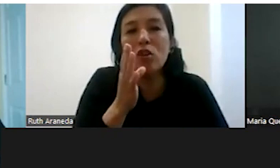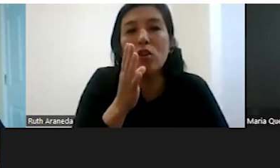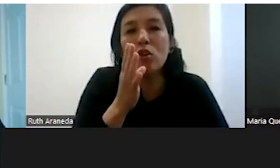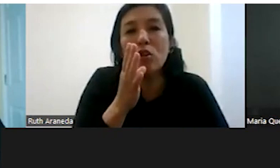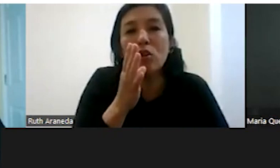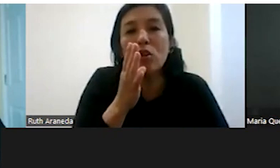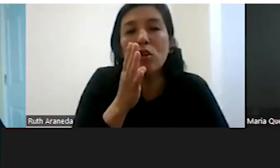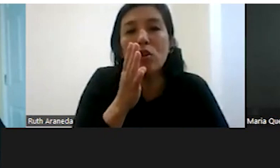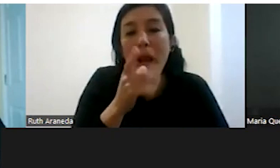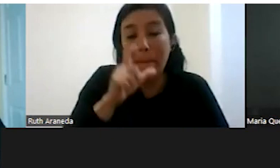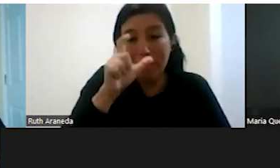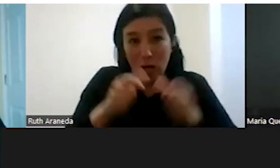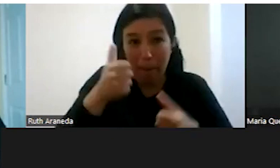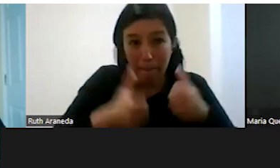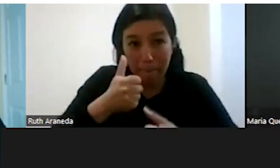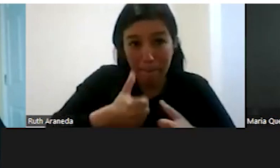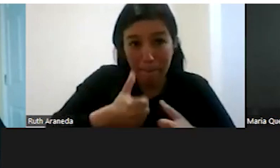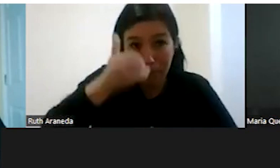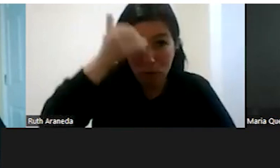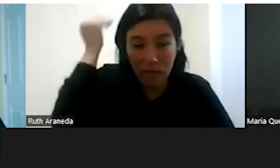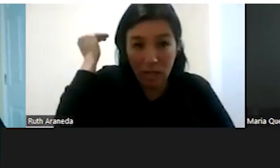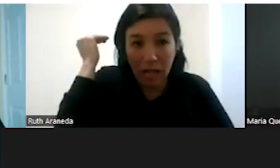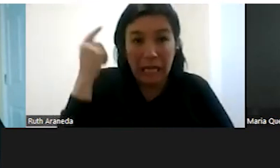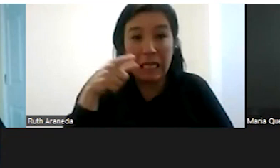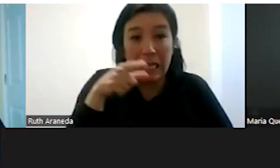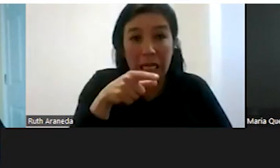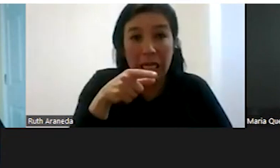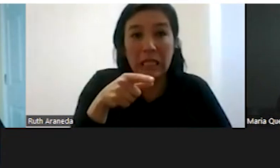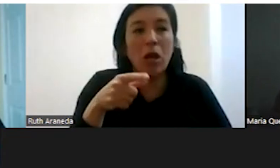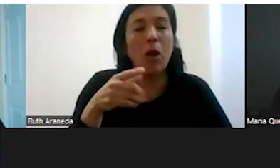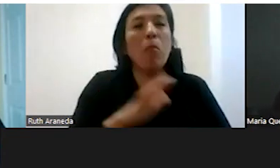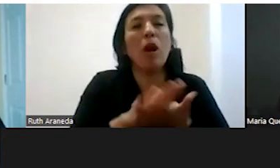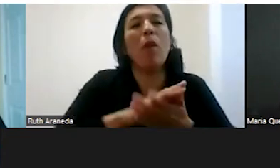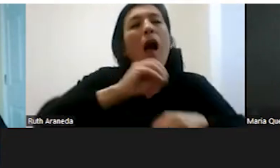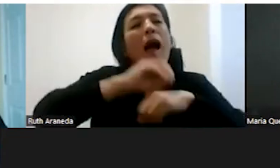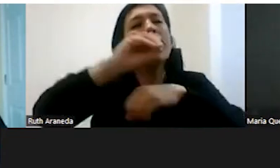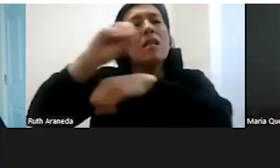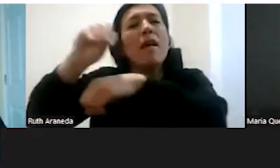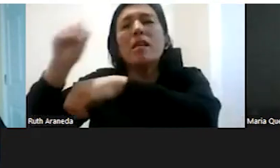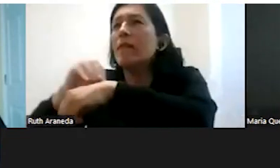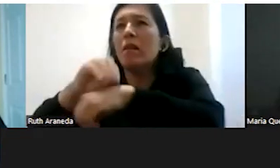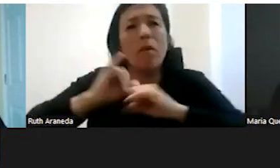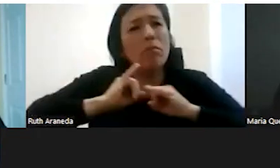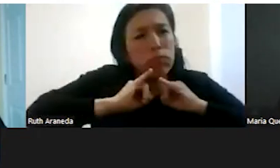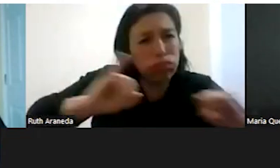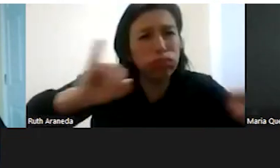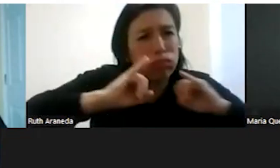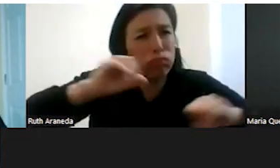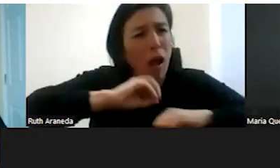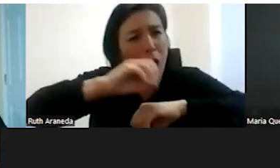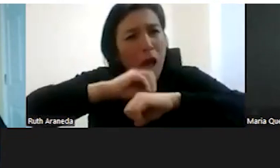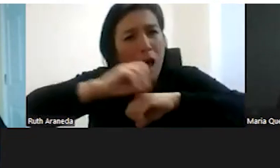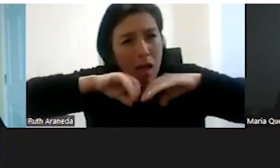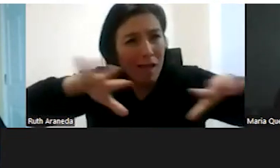los profesionales en cuanto a la difusión del patrimonio, a la divulgación de estos